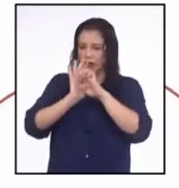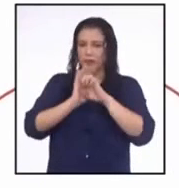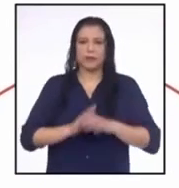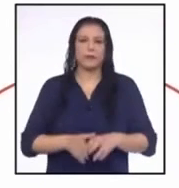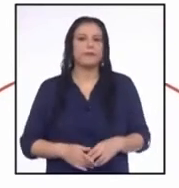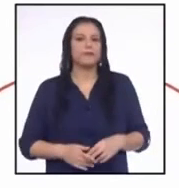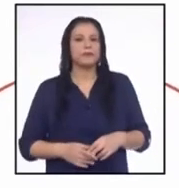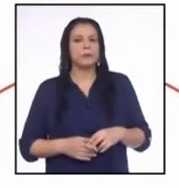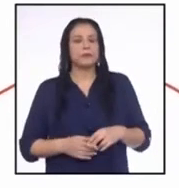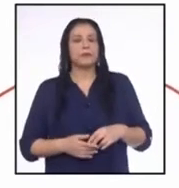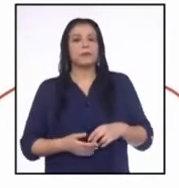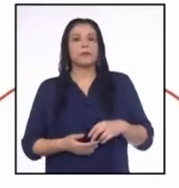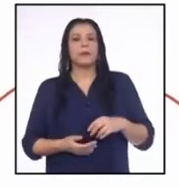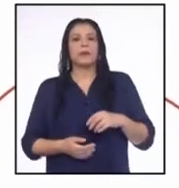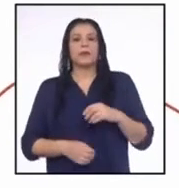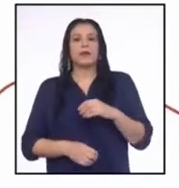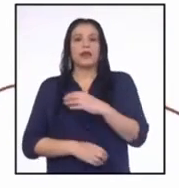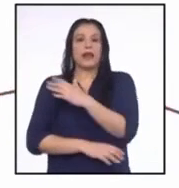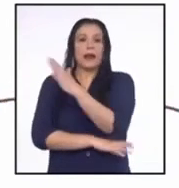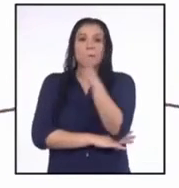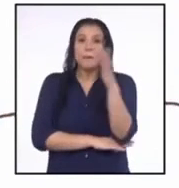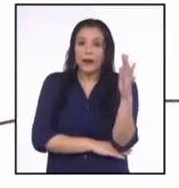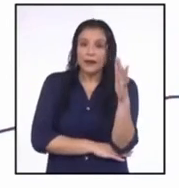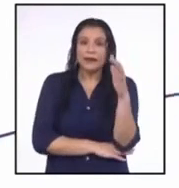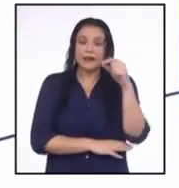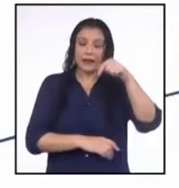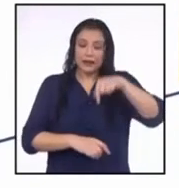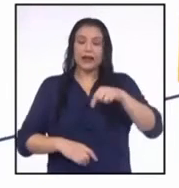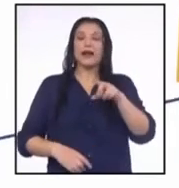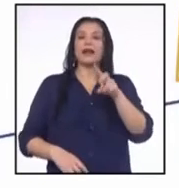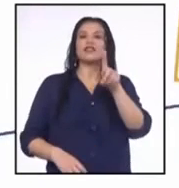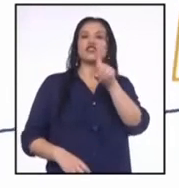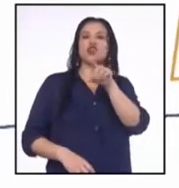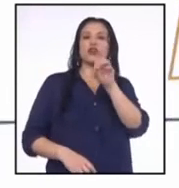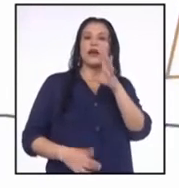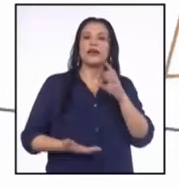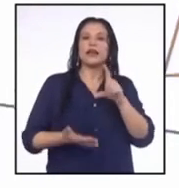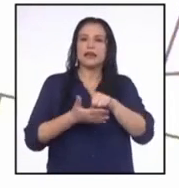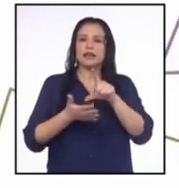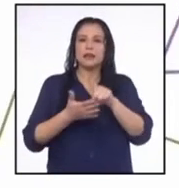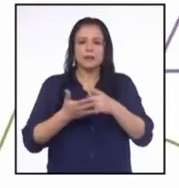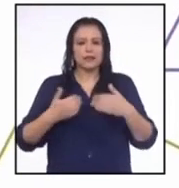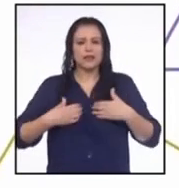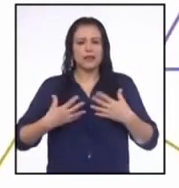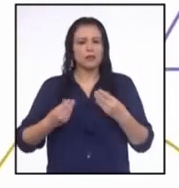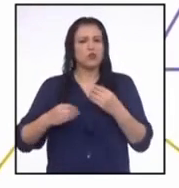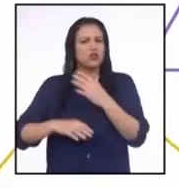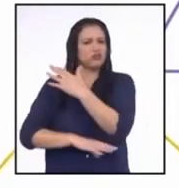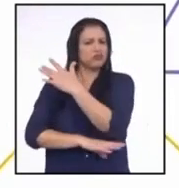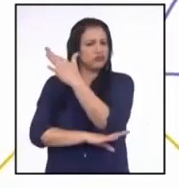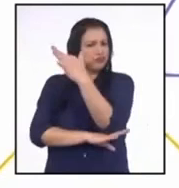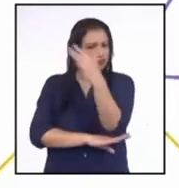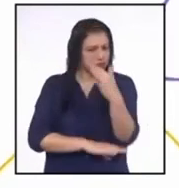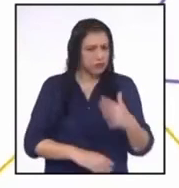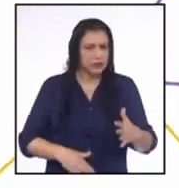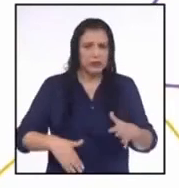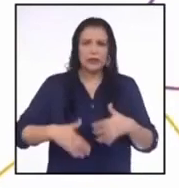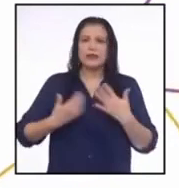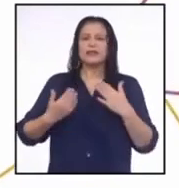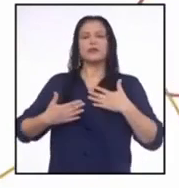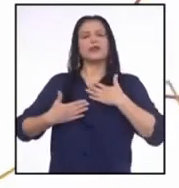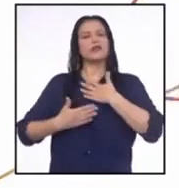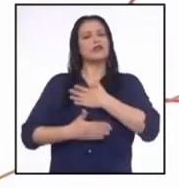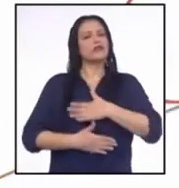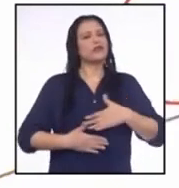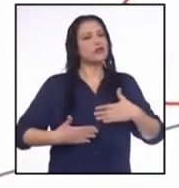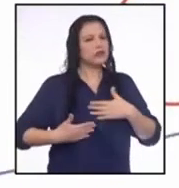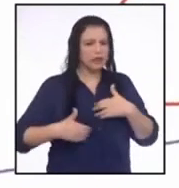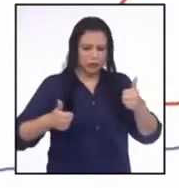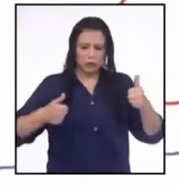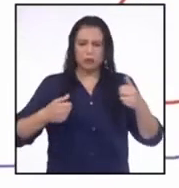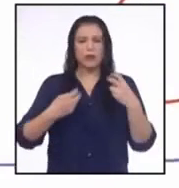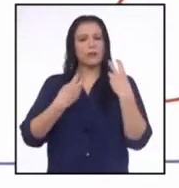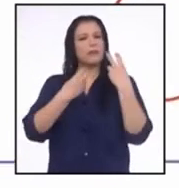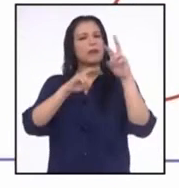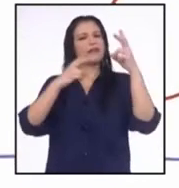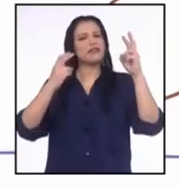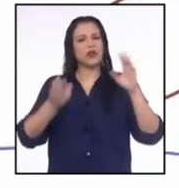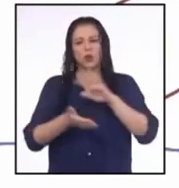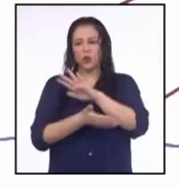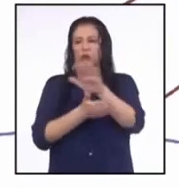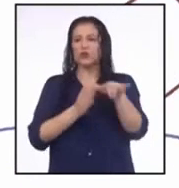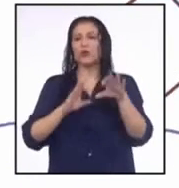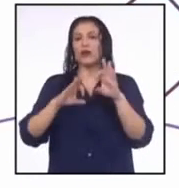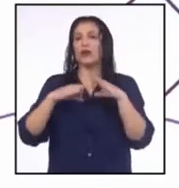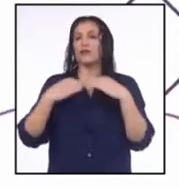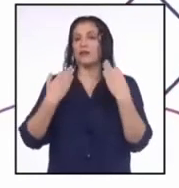El Parque Zonal Huayna Cápac en Lima cuenta con amplias áreas verdes. Se puede disfrutar de un buen paseo con toda